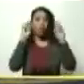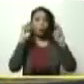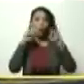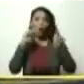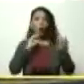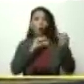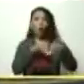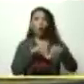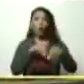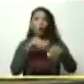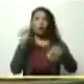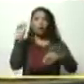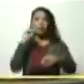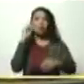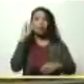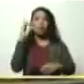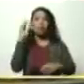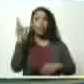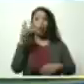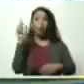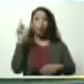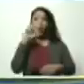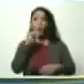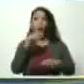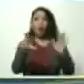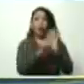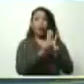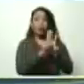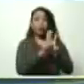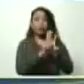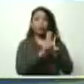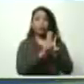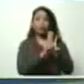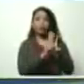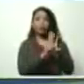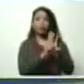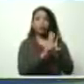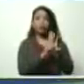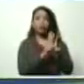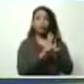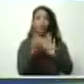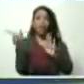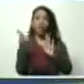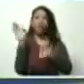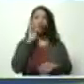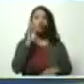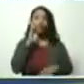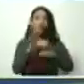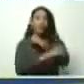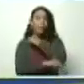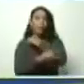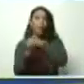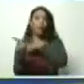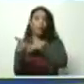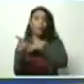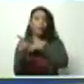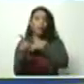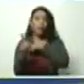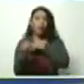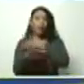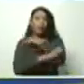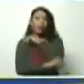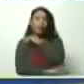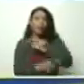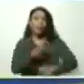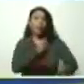CITGO son absolutamente ilegítimos es una extorsión es una estafa lo que han hecho